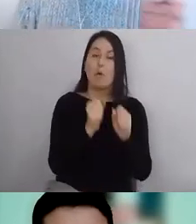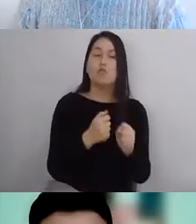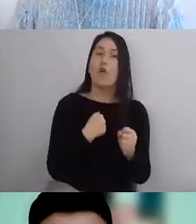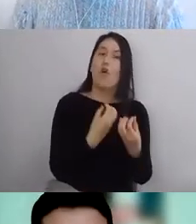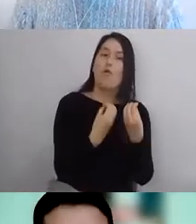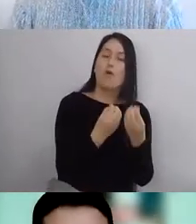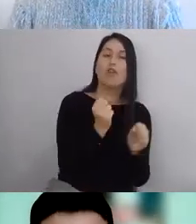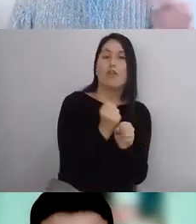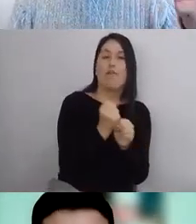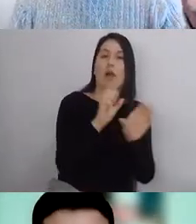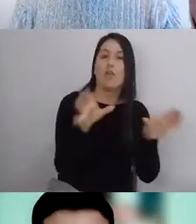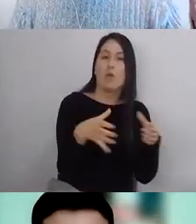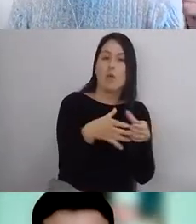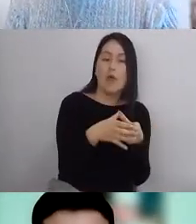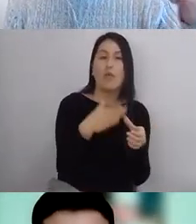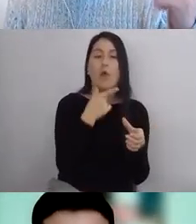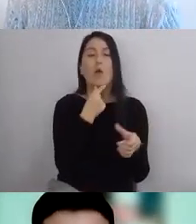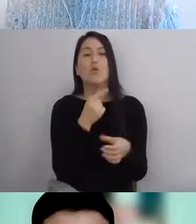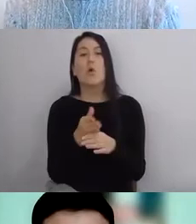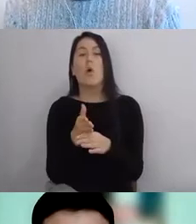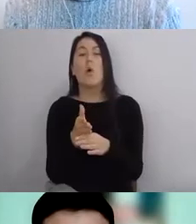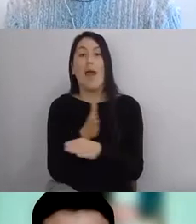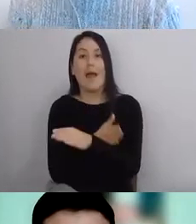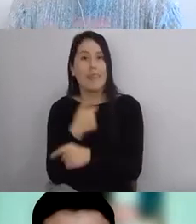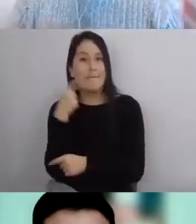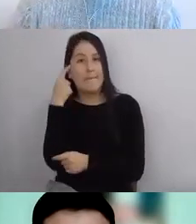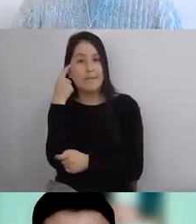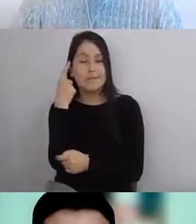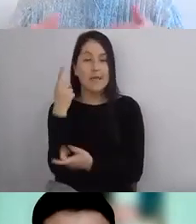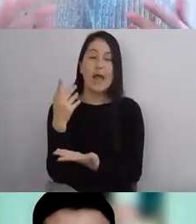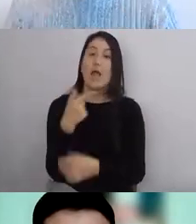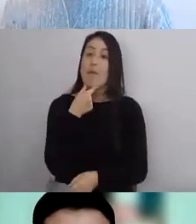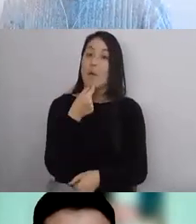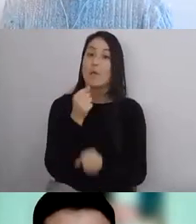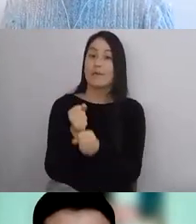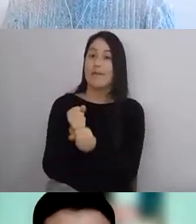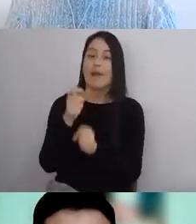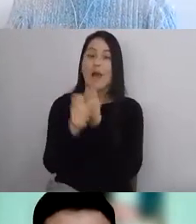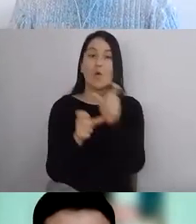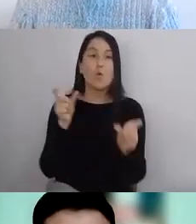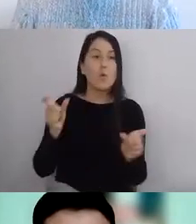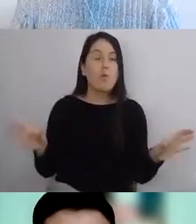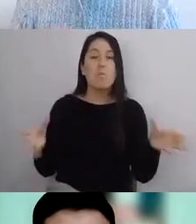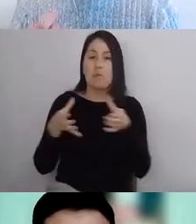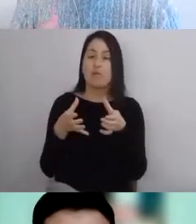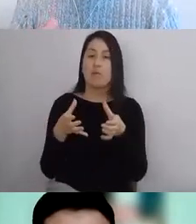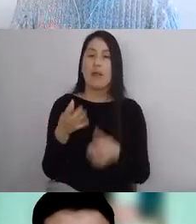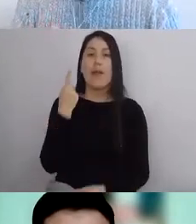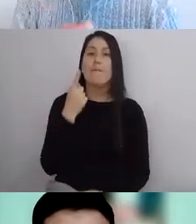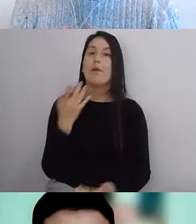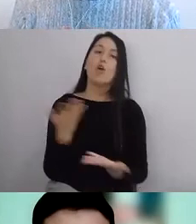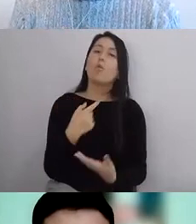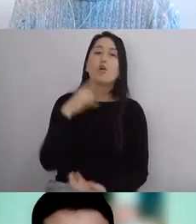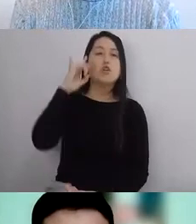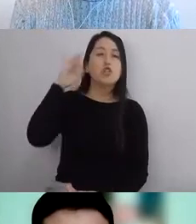soy proactivo, me gusta trabajar con varias personas, no sé. Pero ¿cómo yo sé de